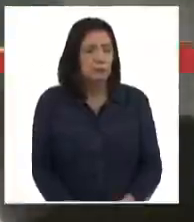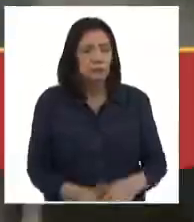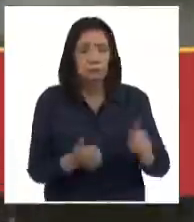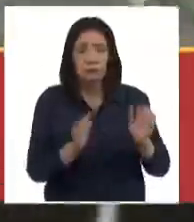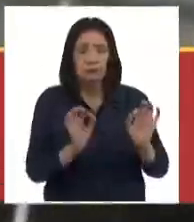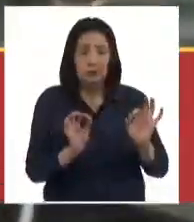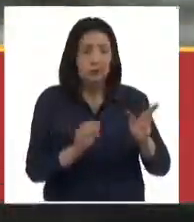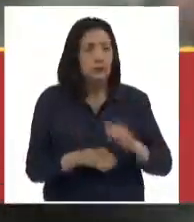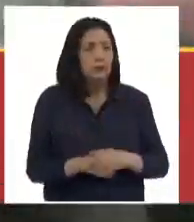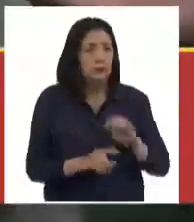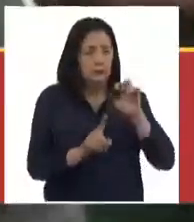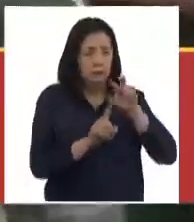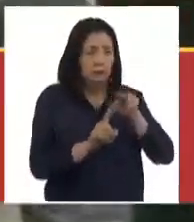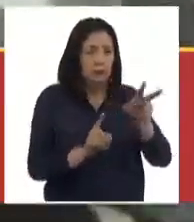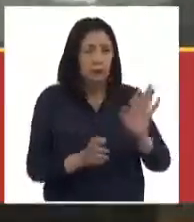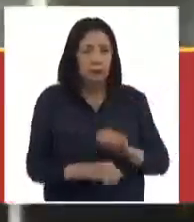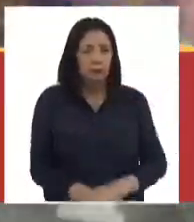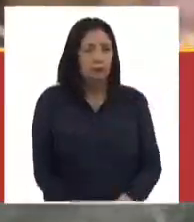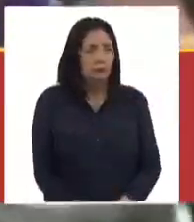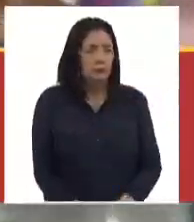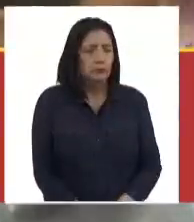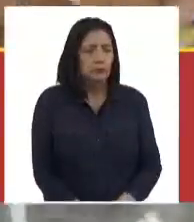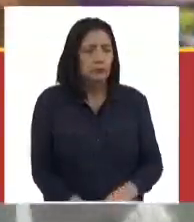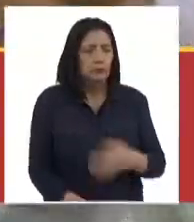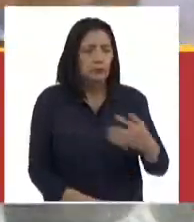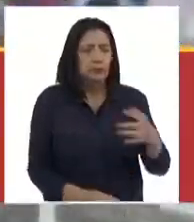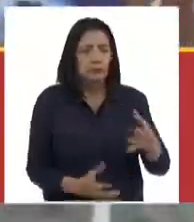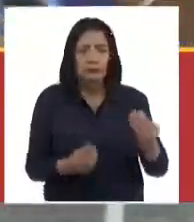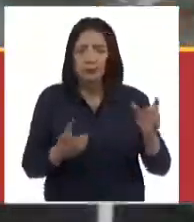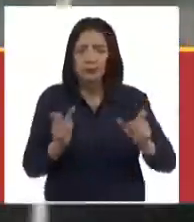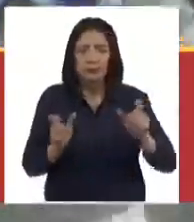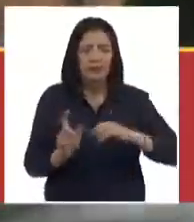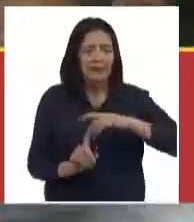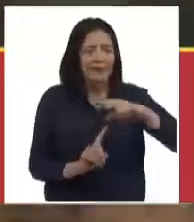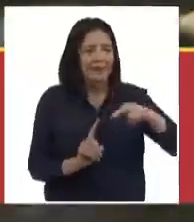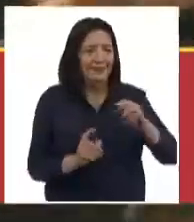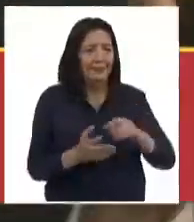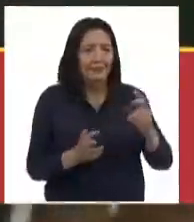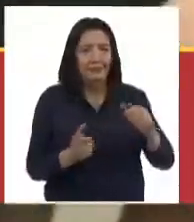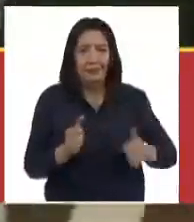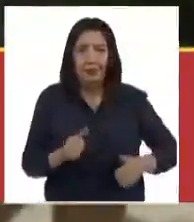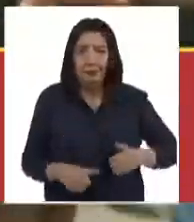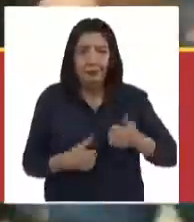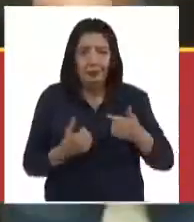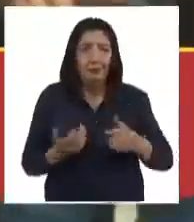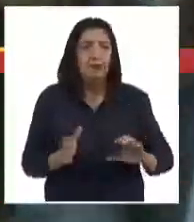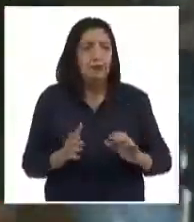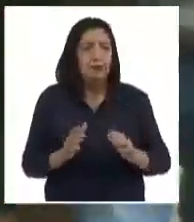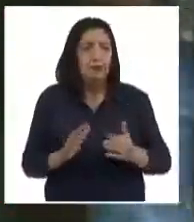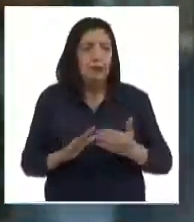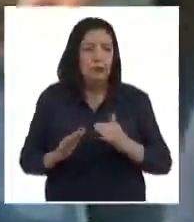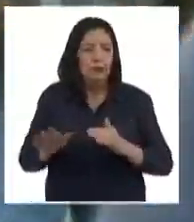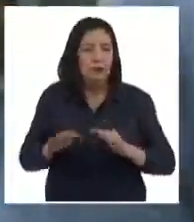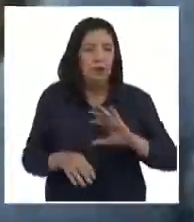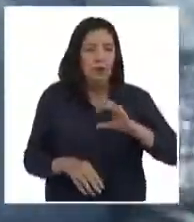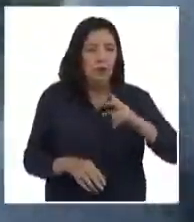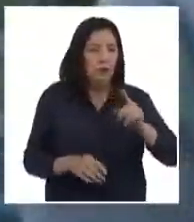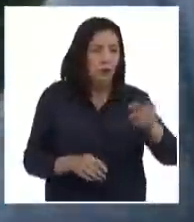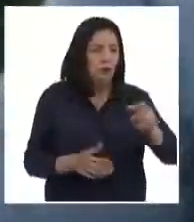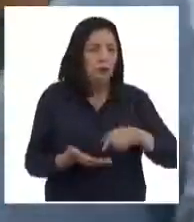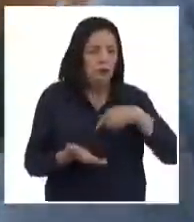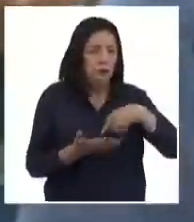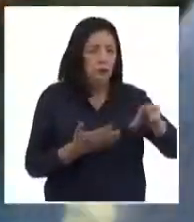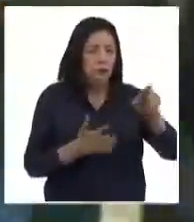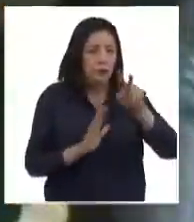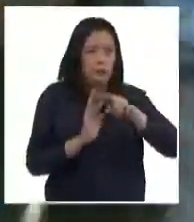Bien, bueno, vemos allí que está además en un baño de popularidad con los vecinos de Chota. Jorge Det se encuentra allí, nos está enviando